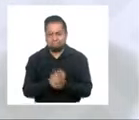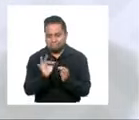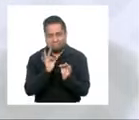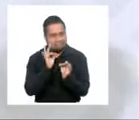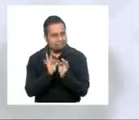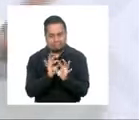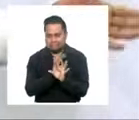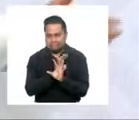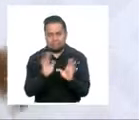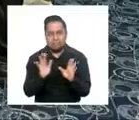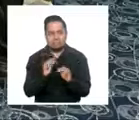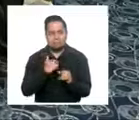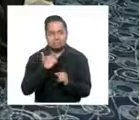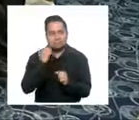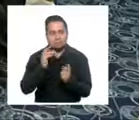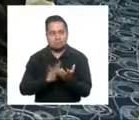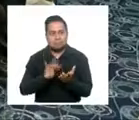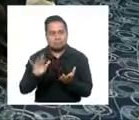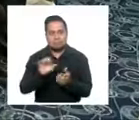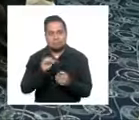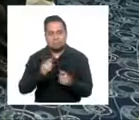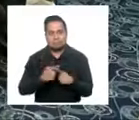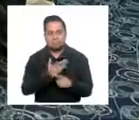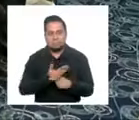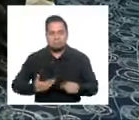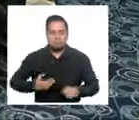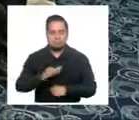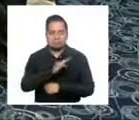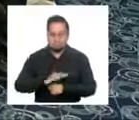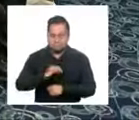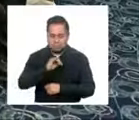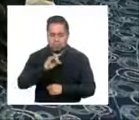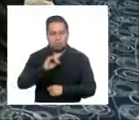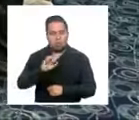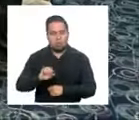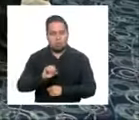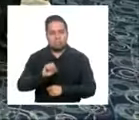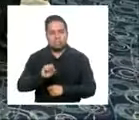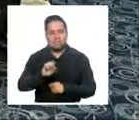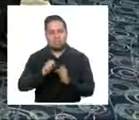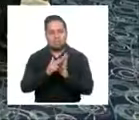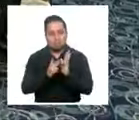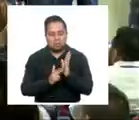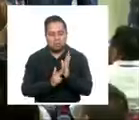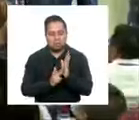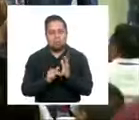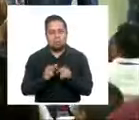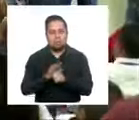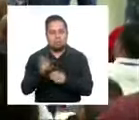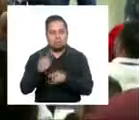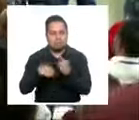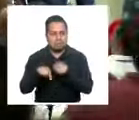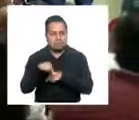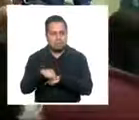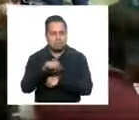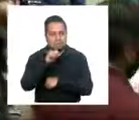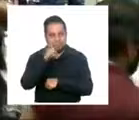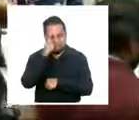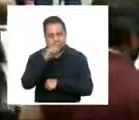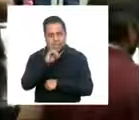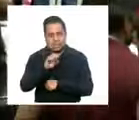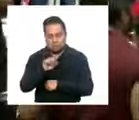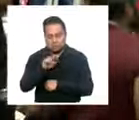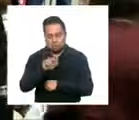esto terminamos. Quiero agradecer al presidente municipal José Hernández de Huatulco por su presencia, a